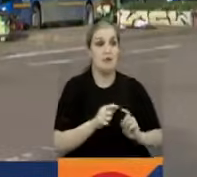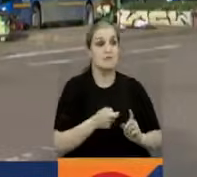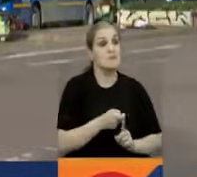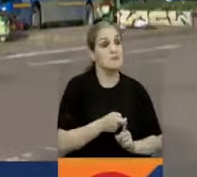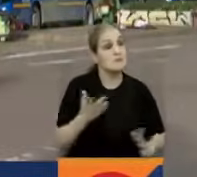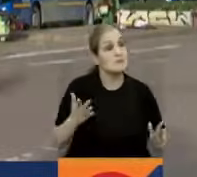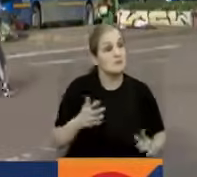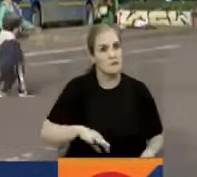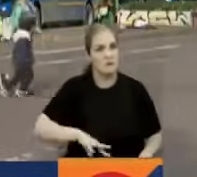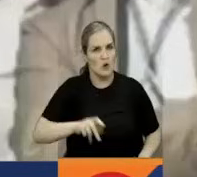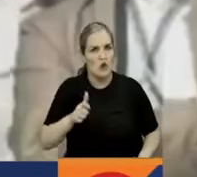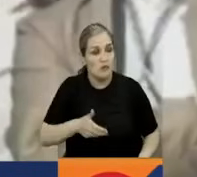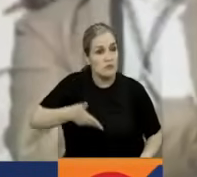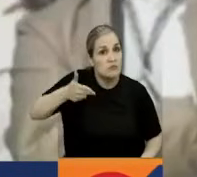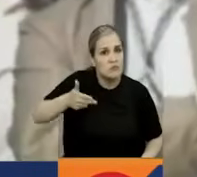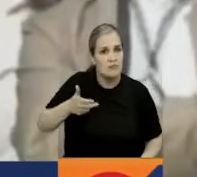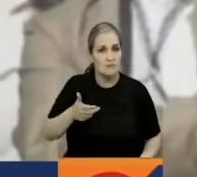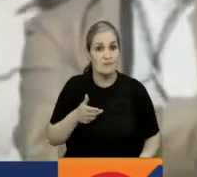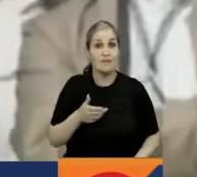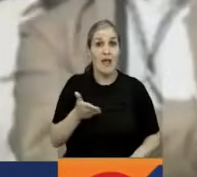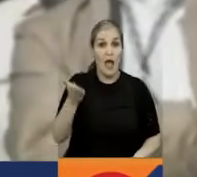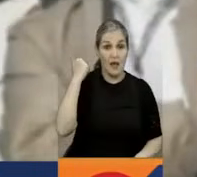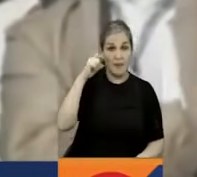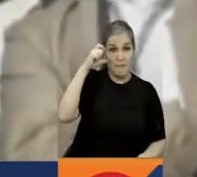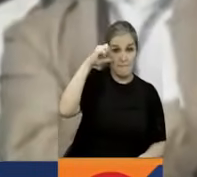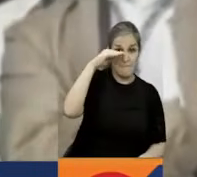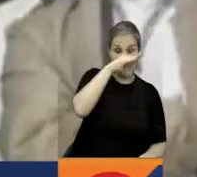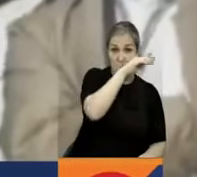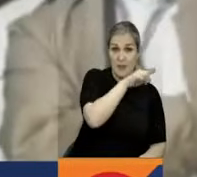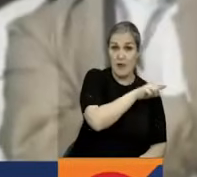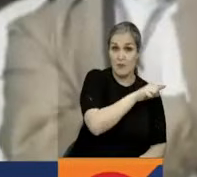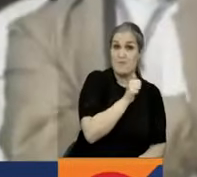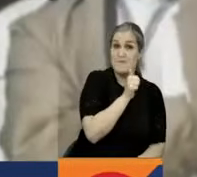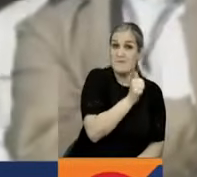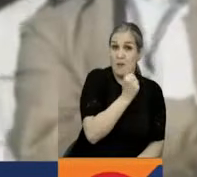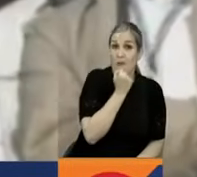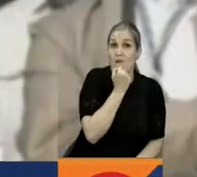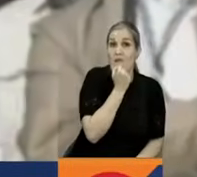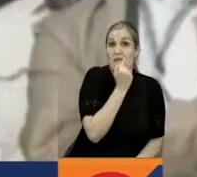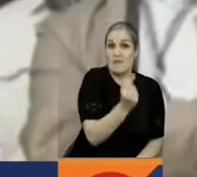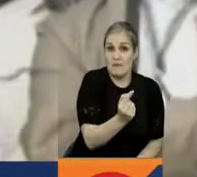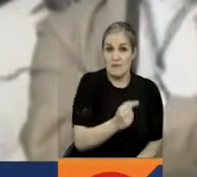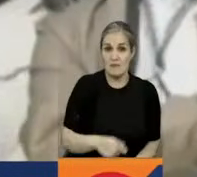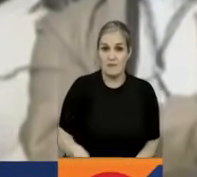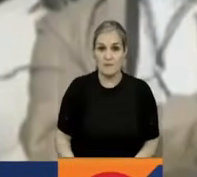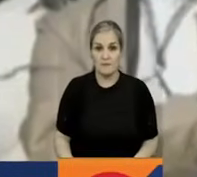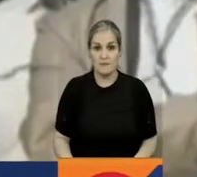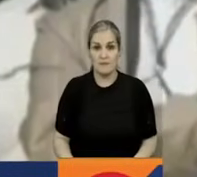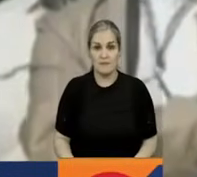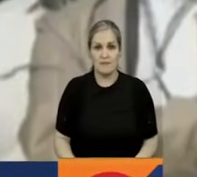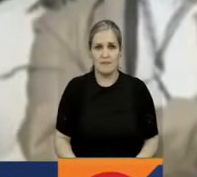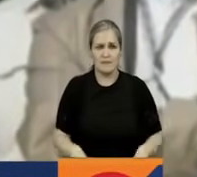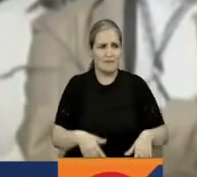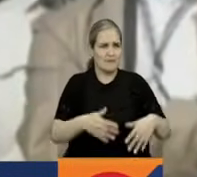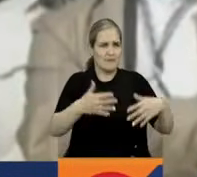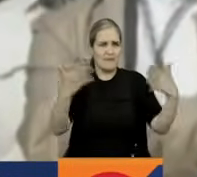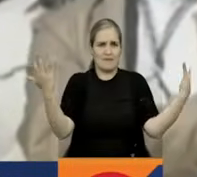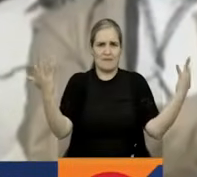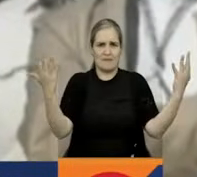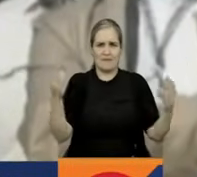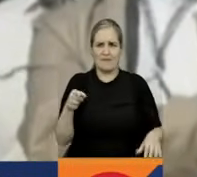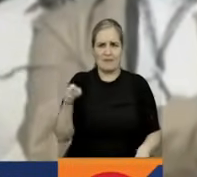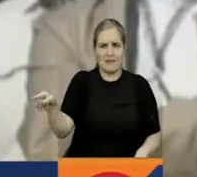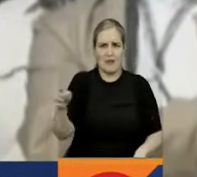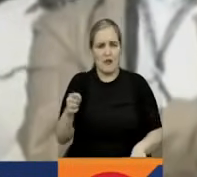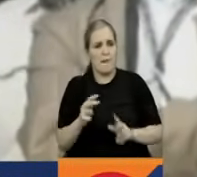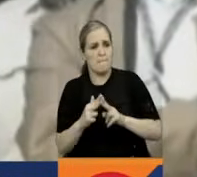Vale la pena recordar, como lo dijo en su momento el entonces candidato Gustavo Petro. Como Duque II diciendo